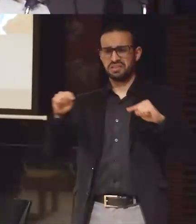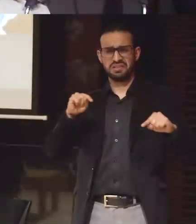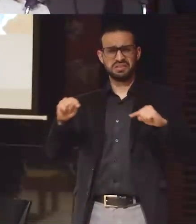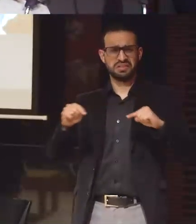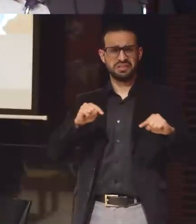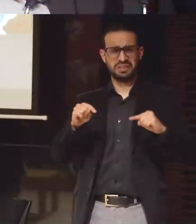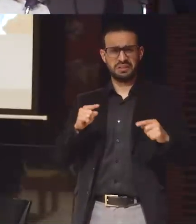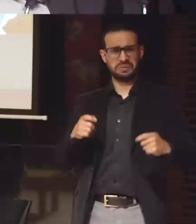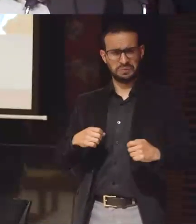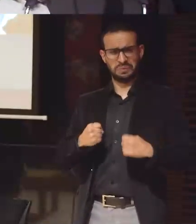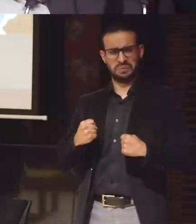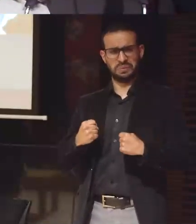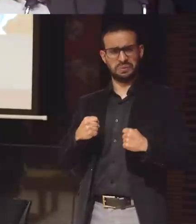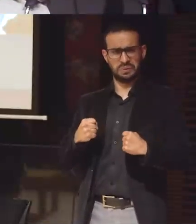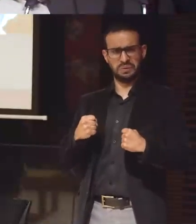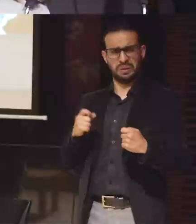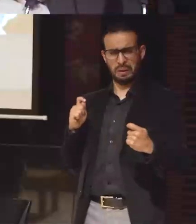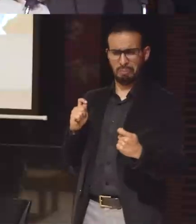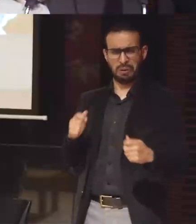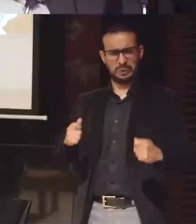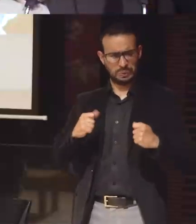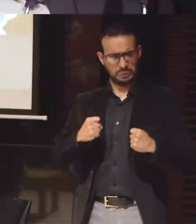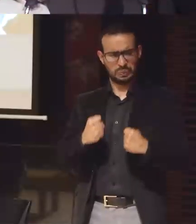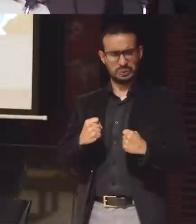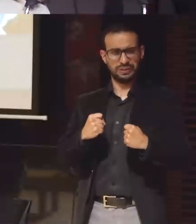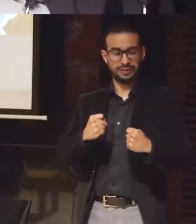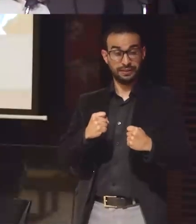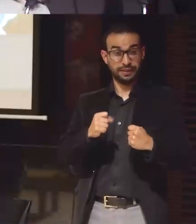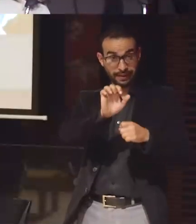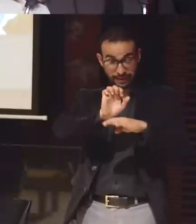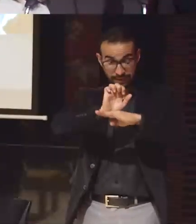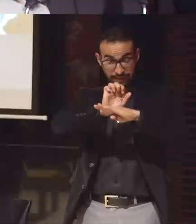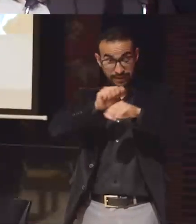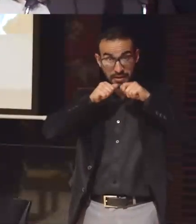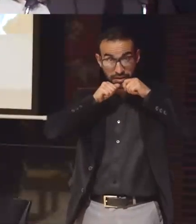moverlas. Si uno orienta a su entidad pública hacia tener un mecanismo